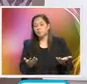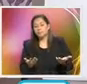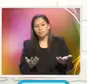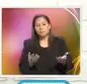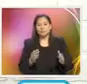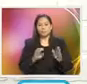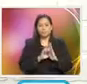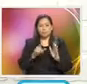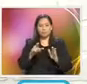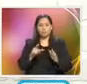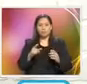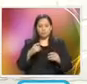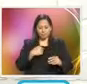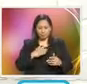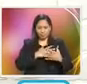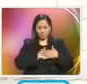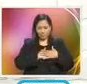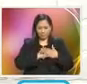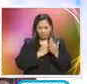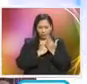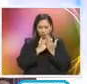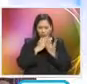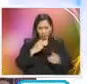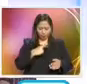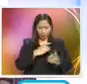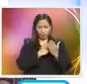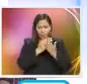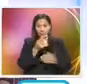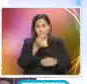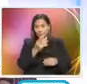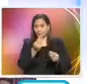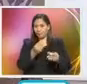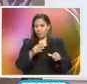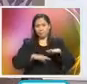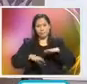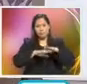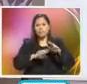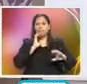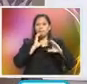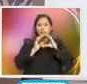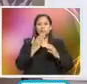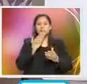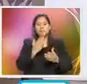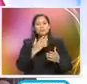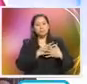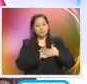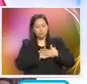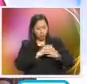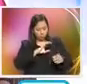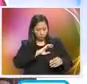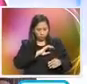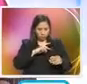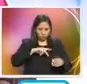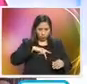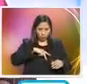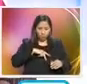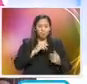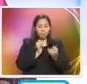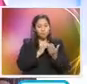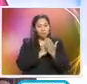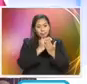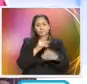en el levantamiento de la autoestima, sí. Es básico, ¿no? Favoreciendo también la comunicación, la autoestima y también el estado de